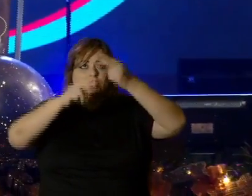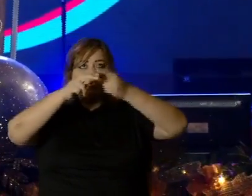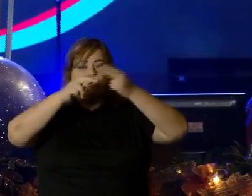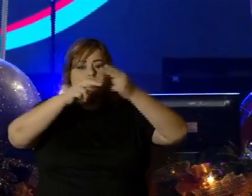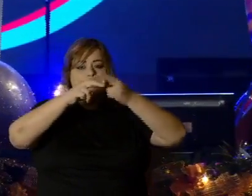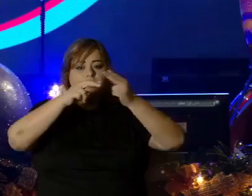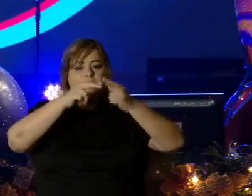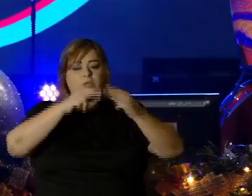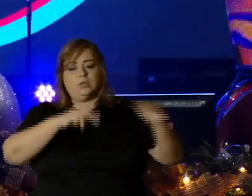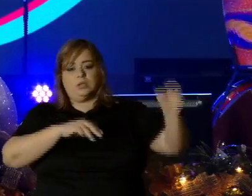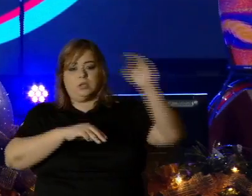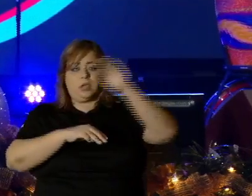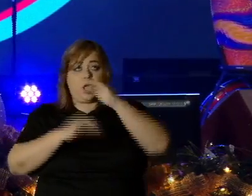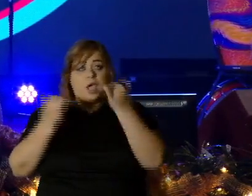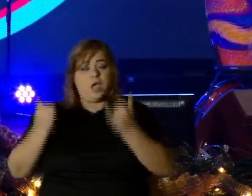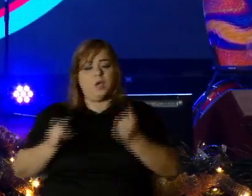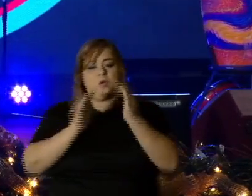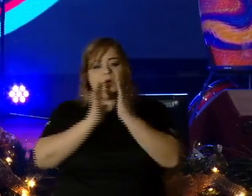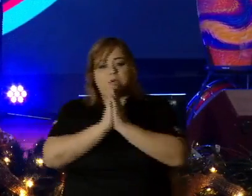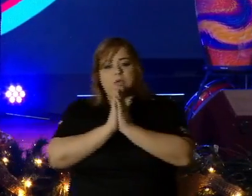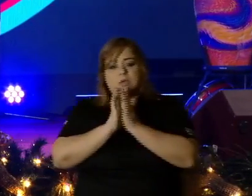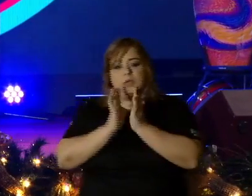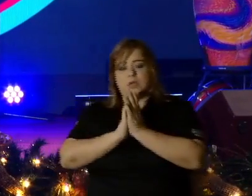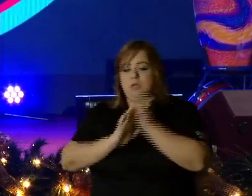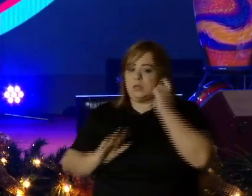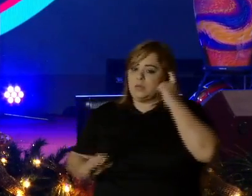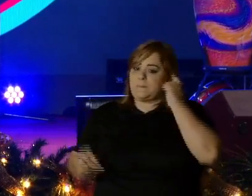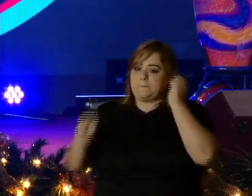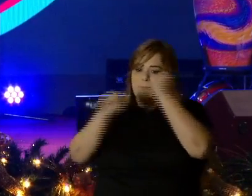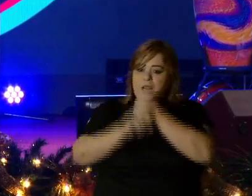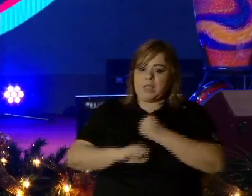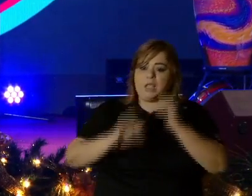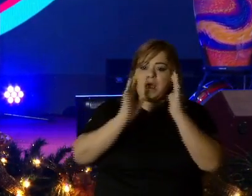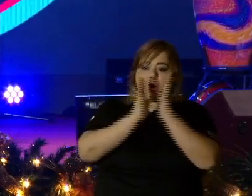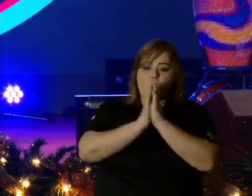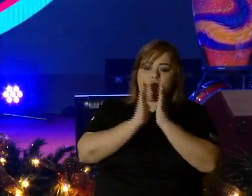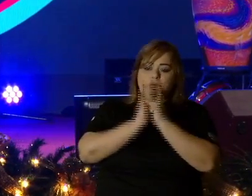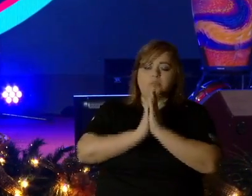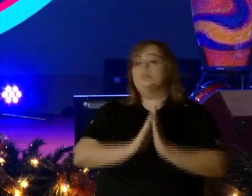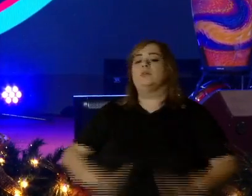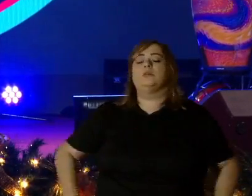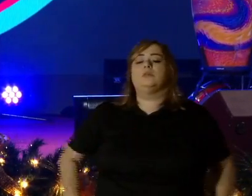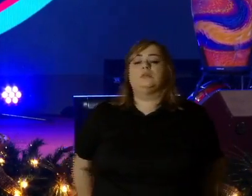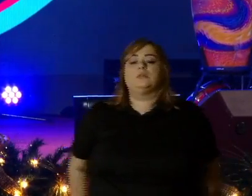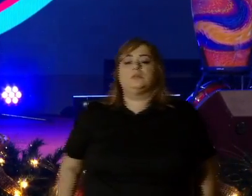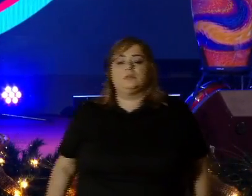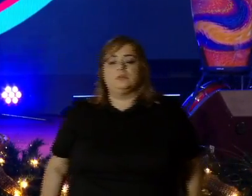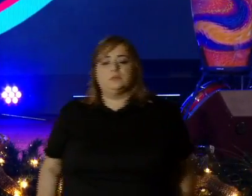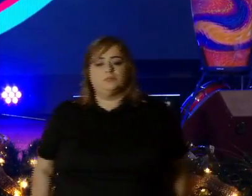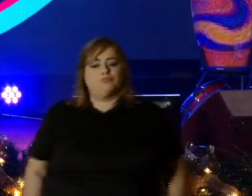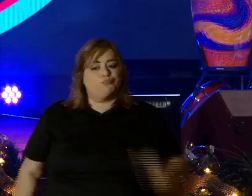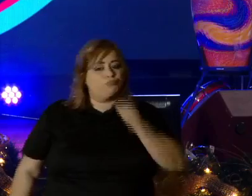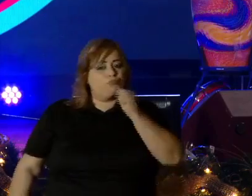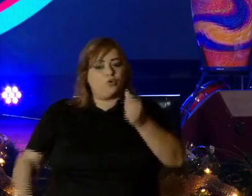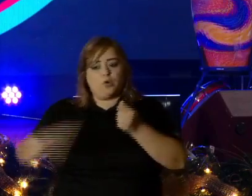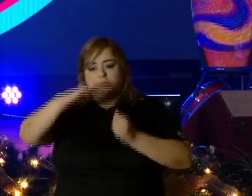Yo, no, yo le dije, vamos a orar, esto hay que pelearlo. Y así lo hicimos. Pero no lo esconda.